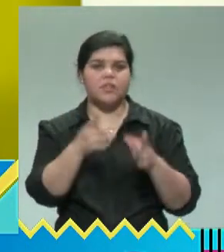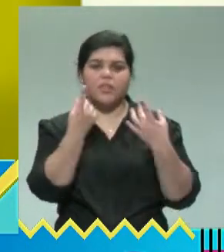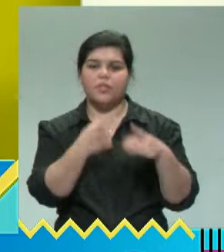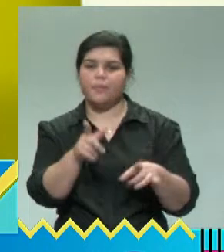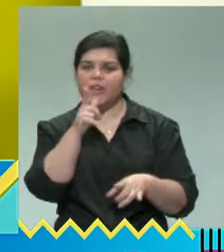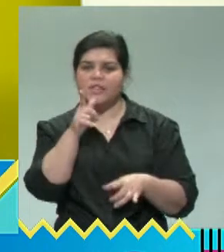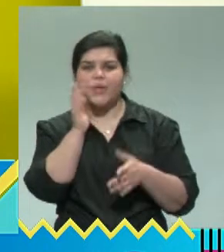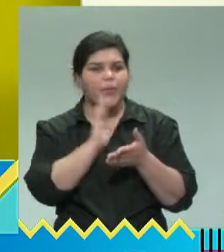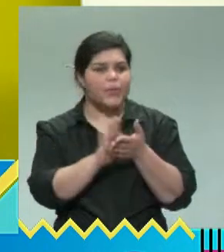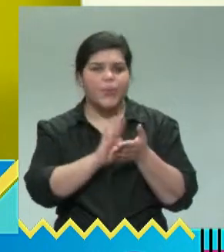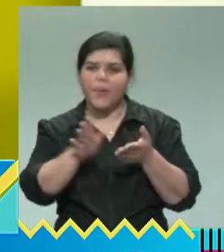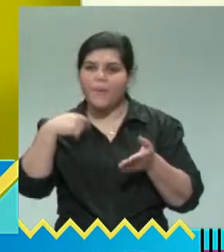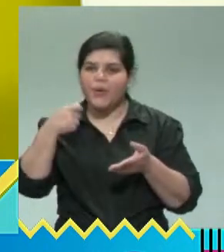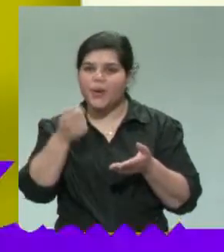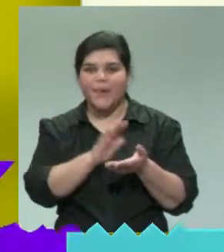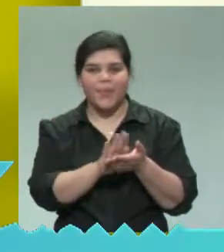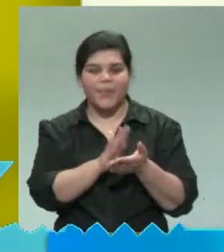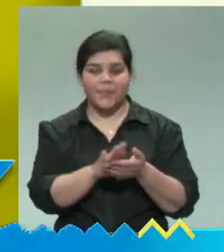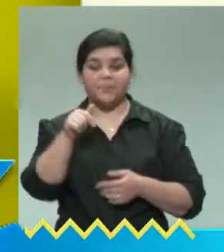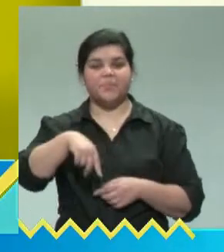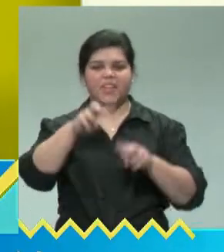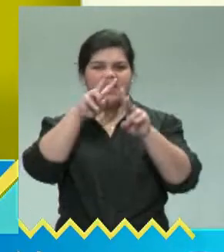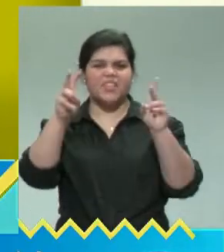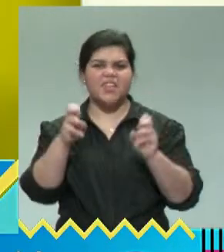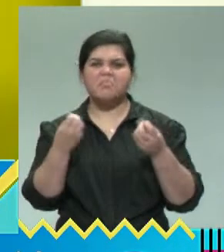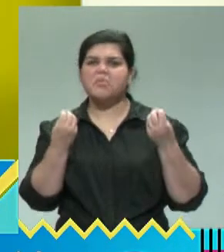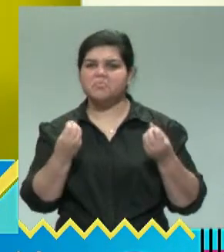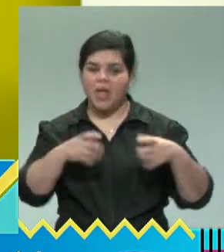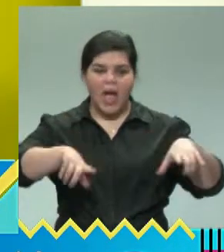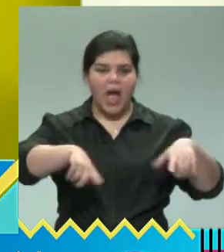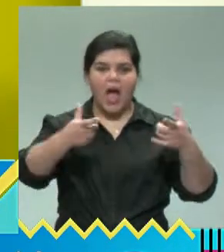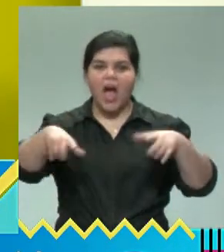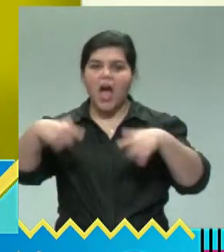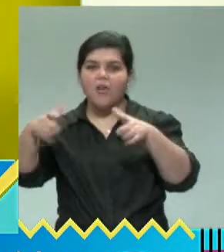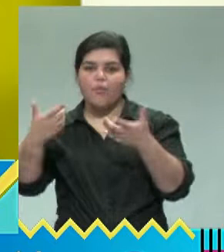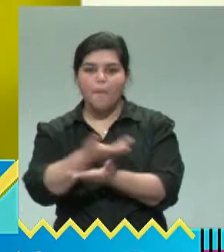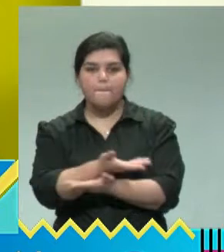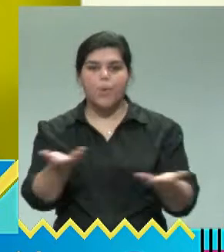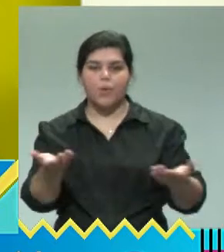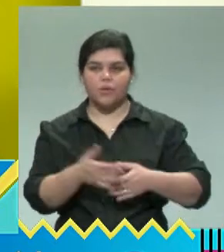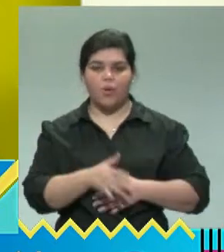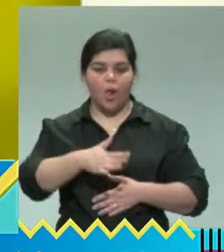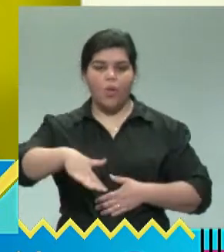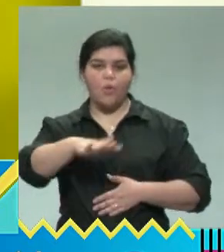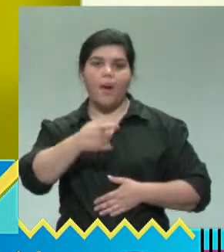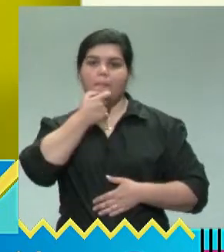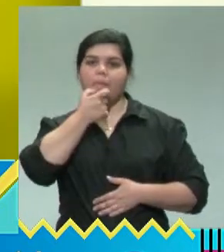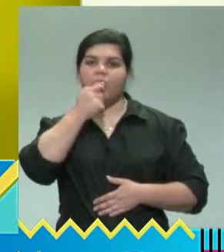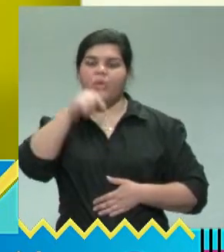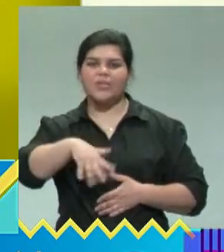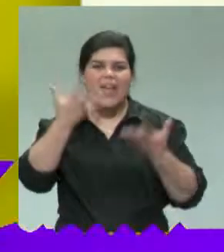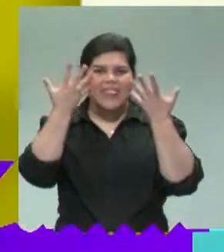este caso con un programa dedicado al arbolado público. Sí, Mendoza, un oasis, un desierto, también